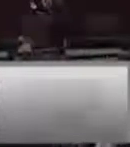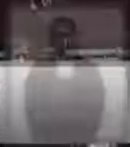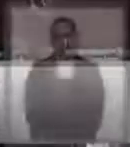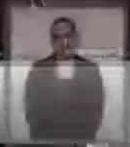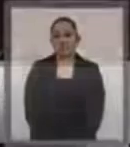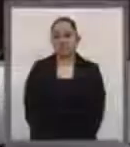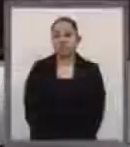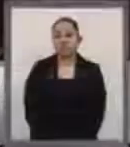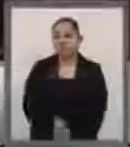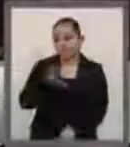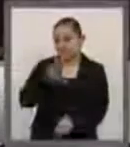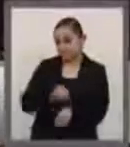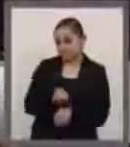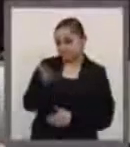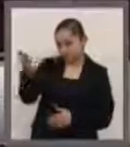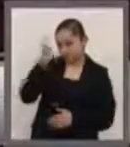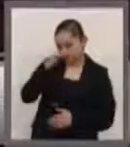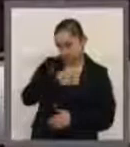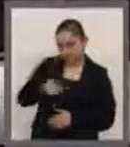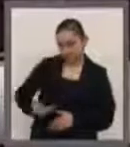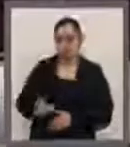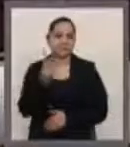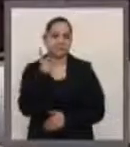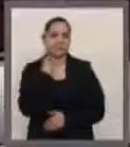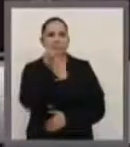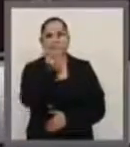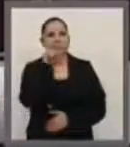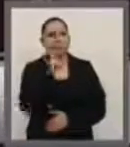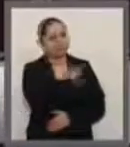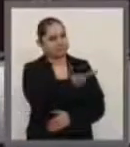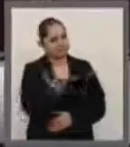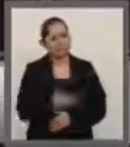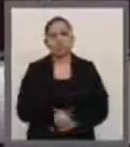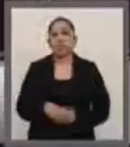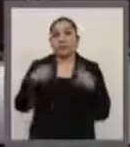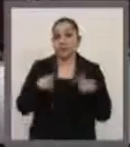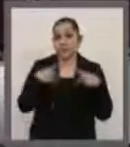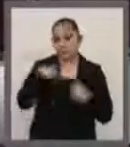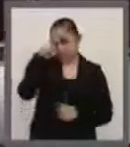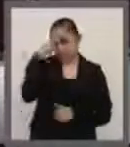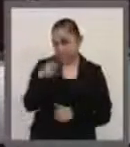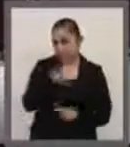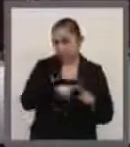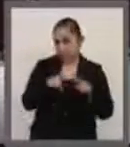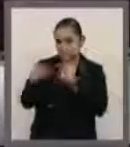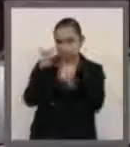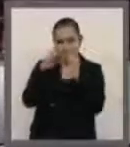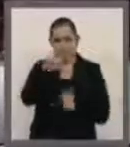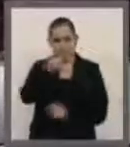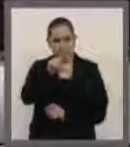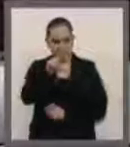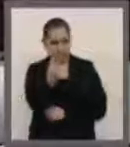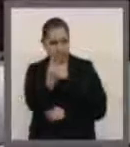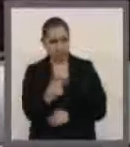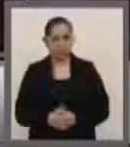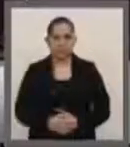Con su venia, señor presidente, diputadas, diputados, ciudadanos que nos observan por el Canal 22.